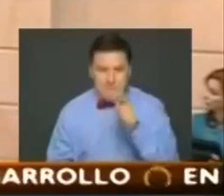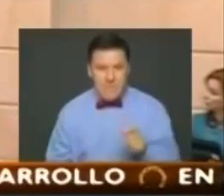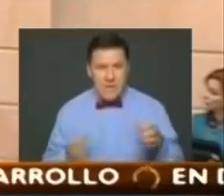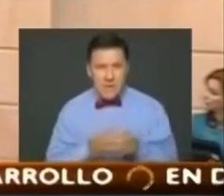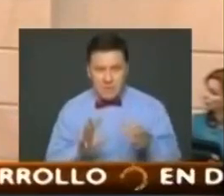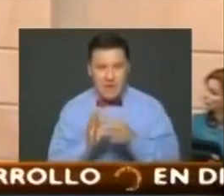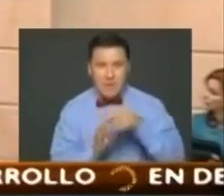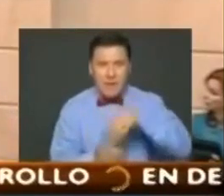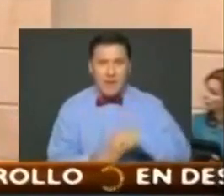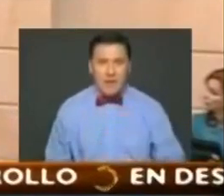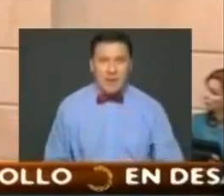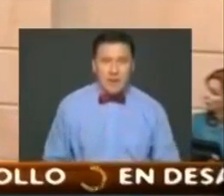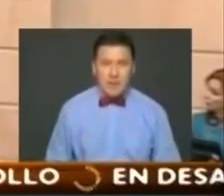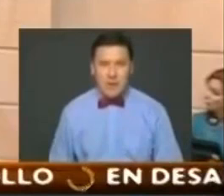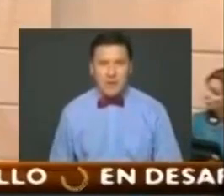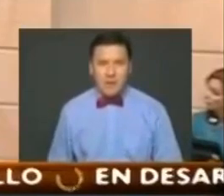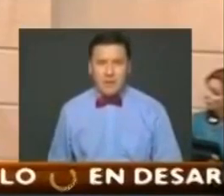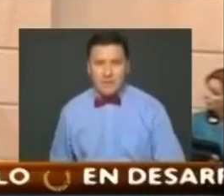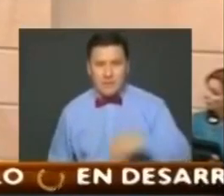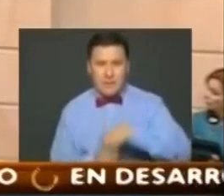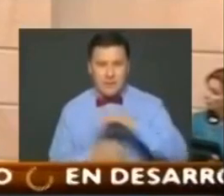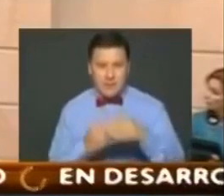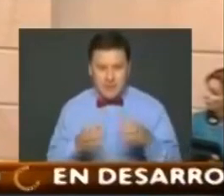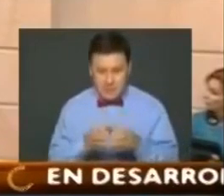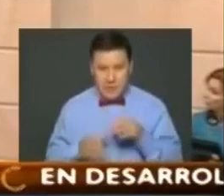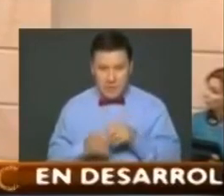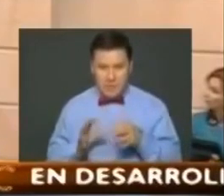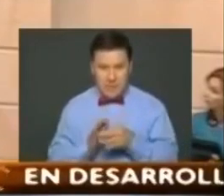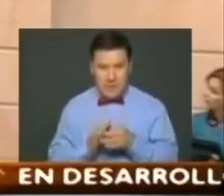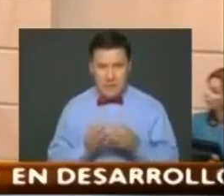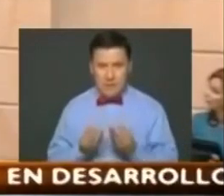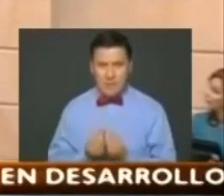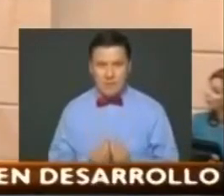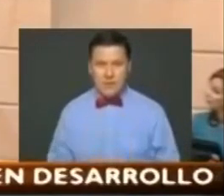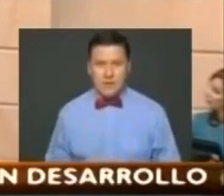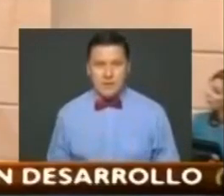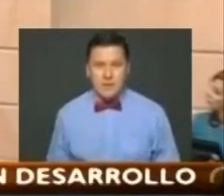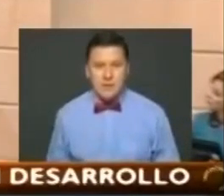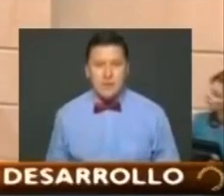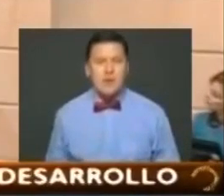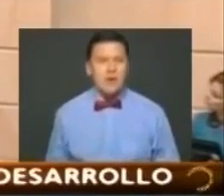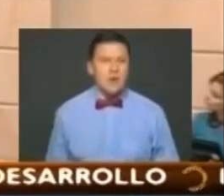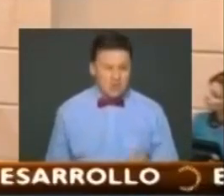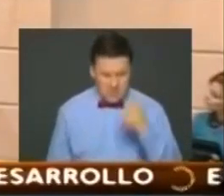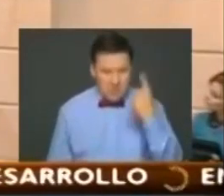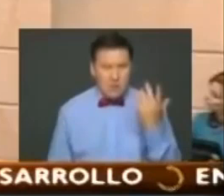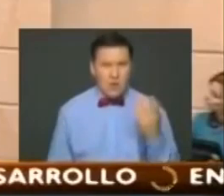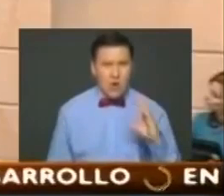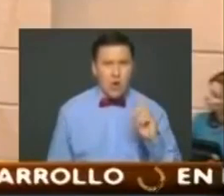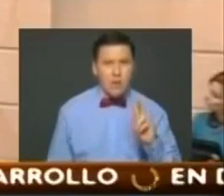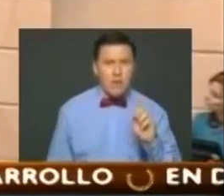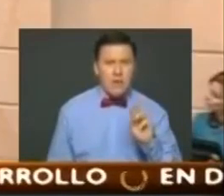año existe la esperanza de tener a 60.000 hombres asociados apostándole a la paz. Las convivir facilitan